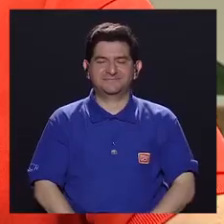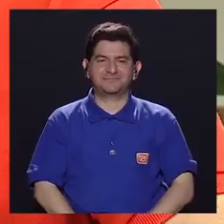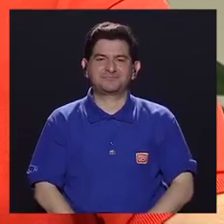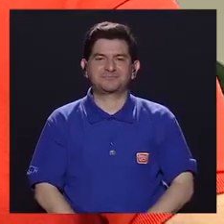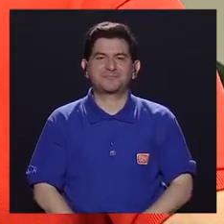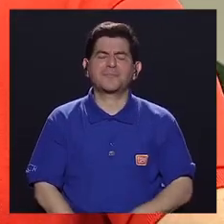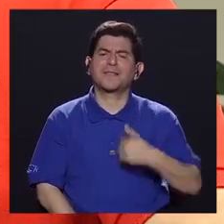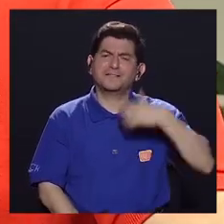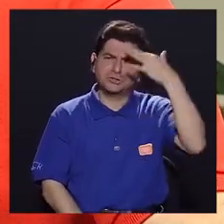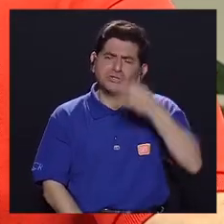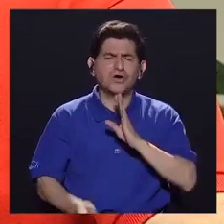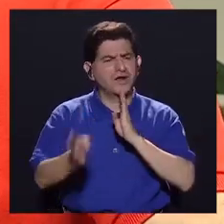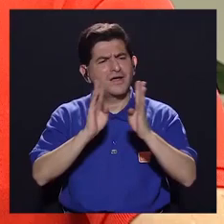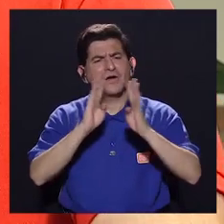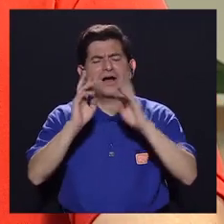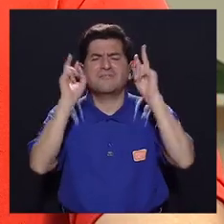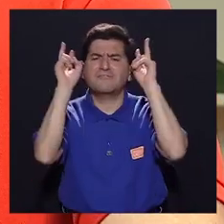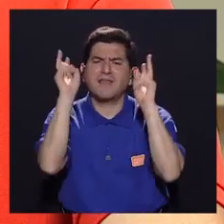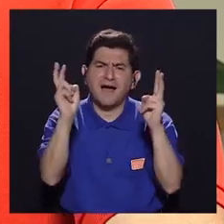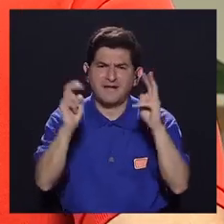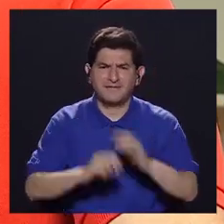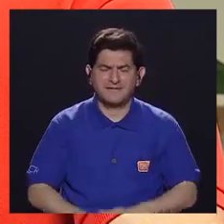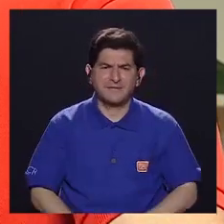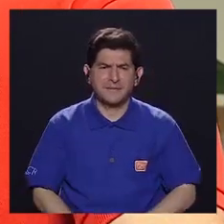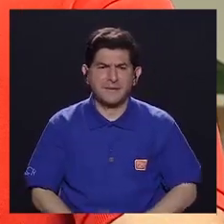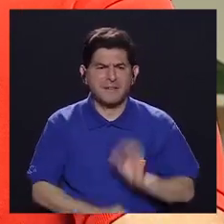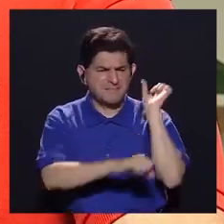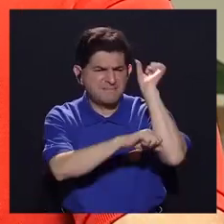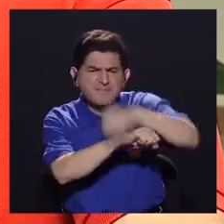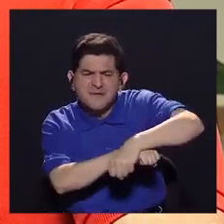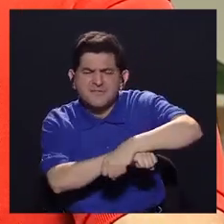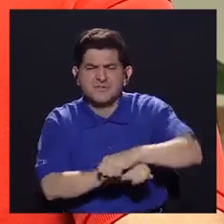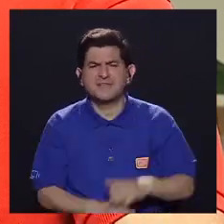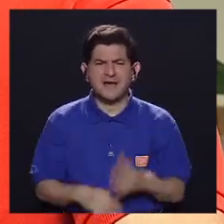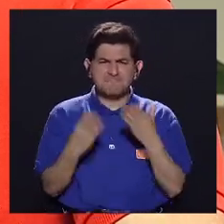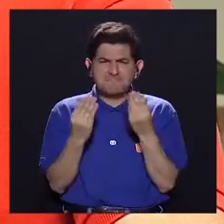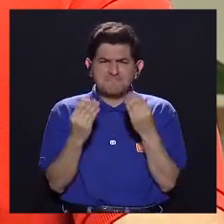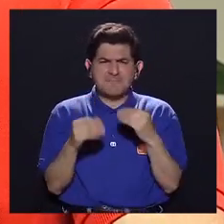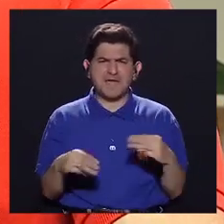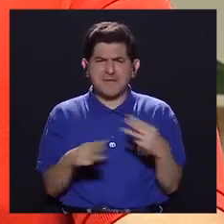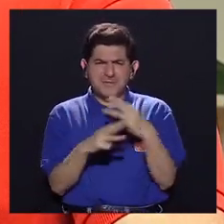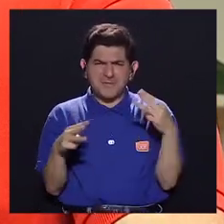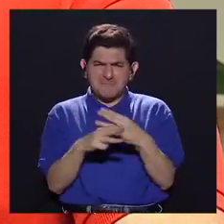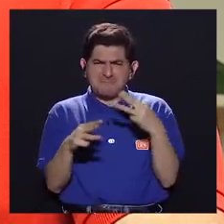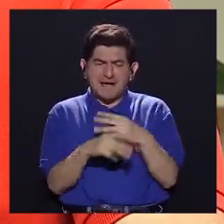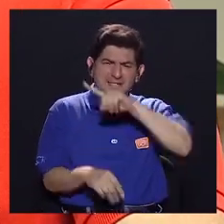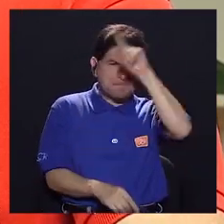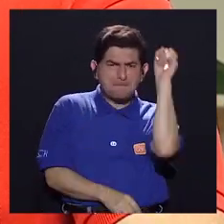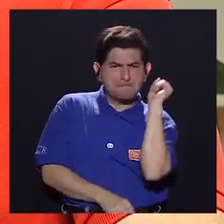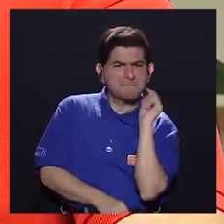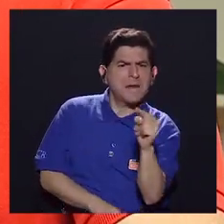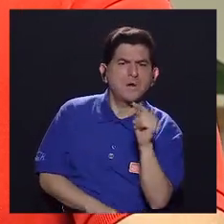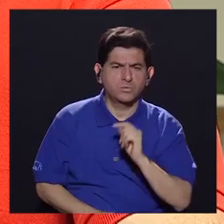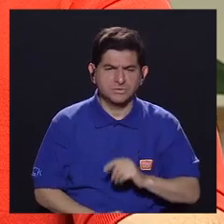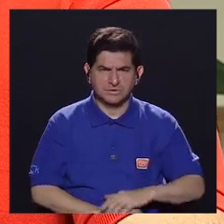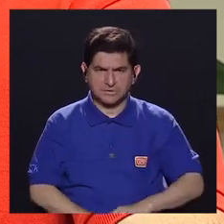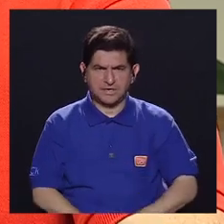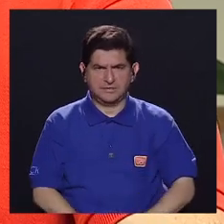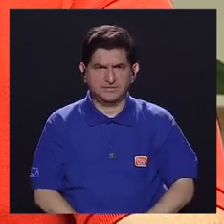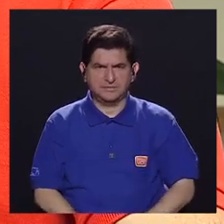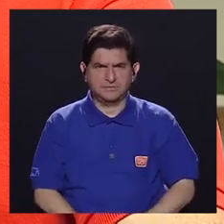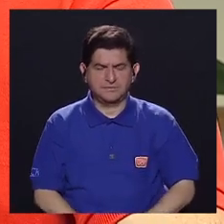Y bueno, yo creo que cuando hablamos de este tema, ¿verdad?, de cómo vencer el miedo a las matemáticas, surge la pregunta